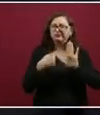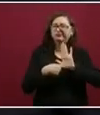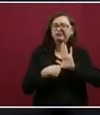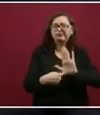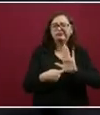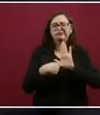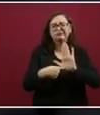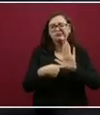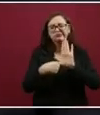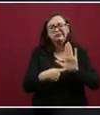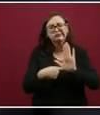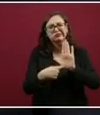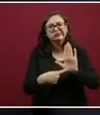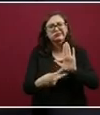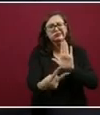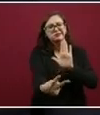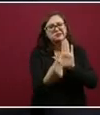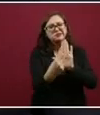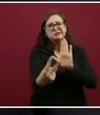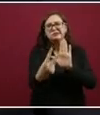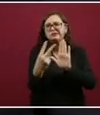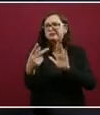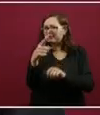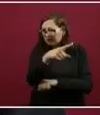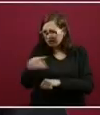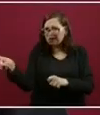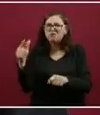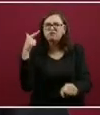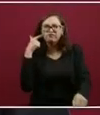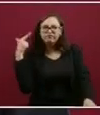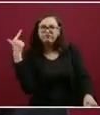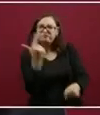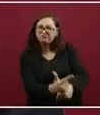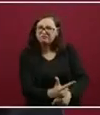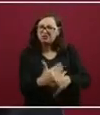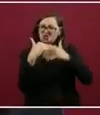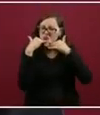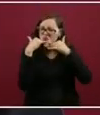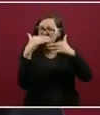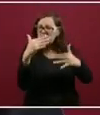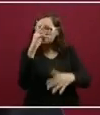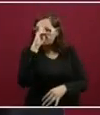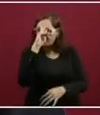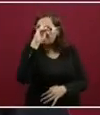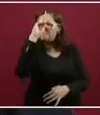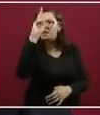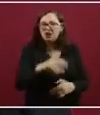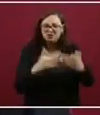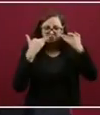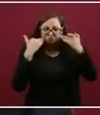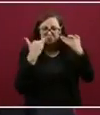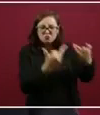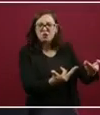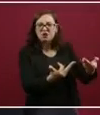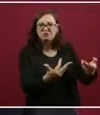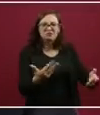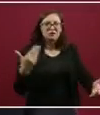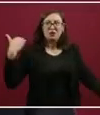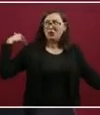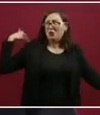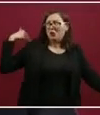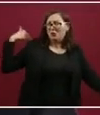descubierto todo el régimen de corrupción que